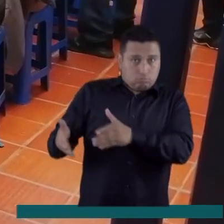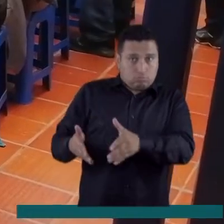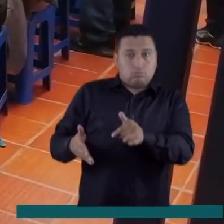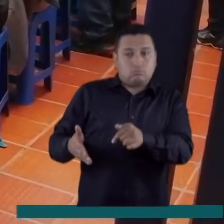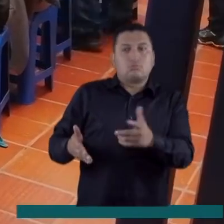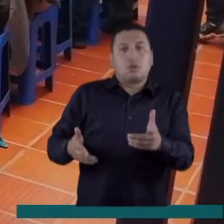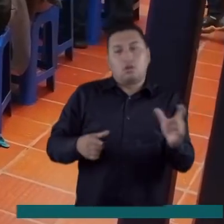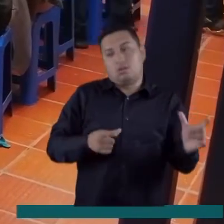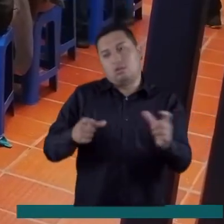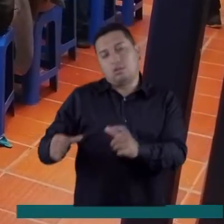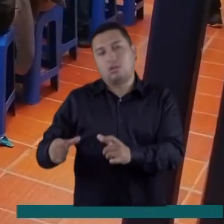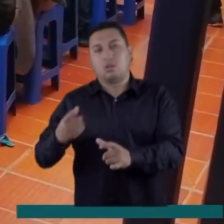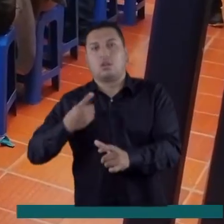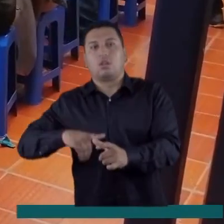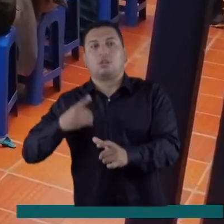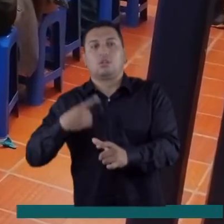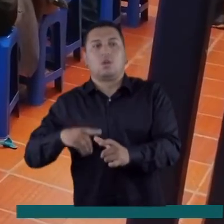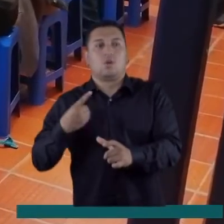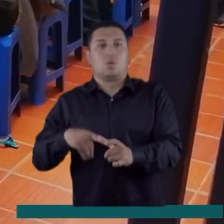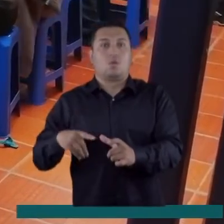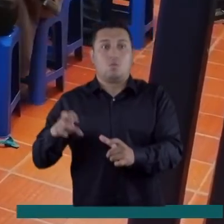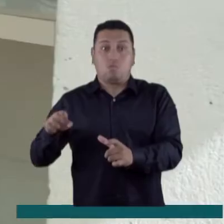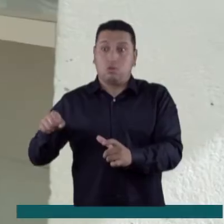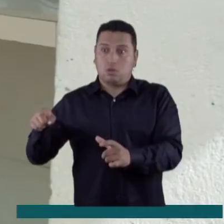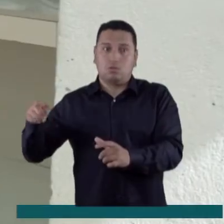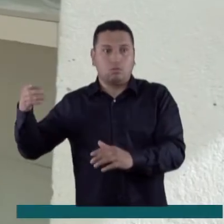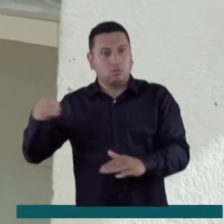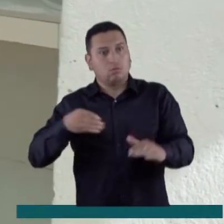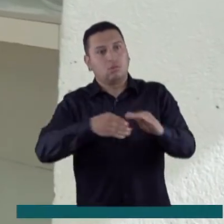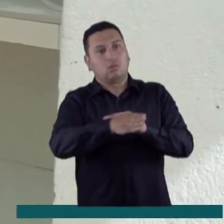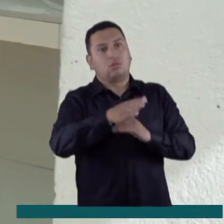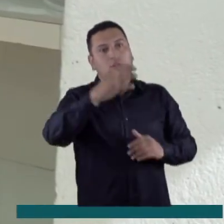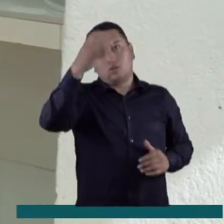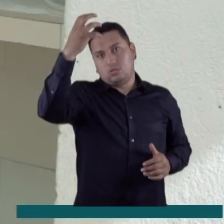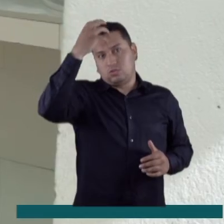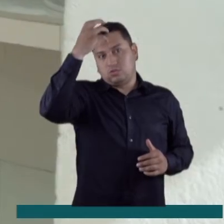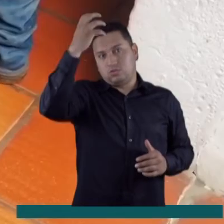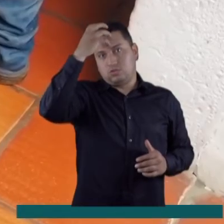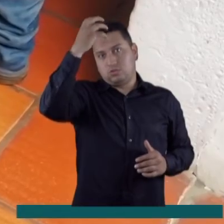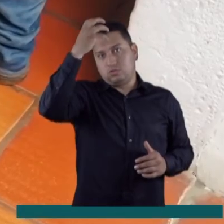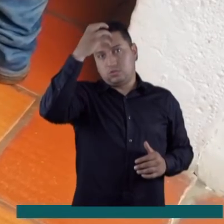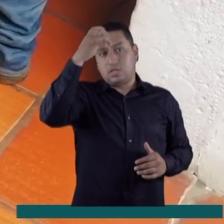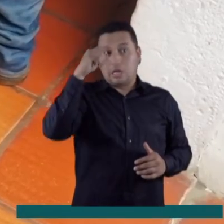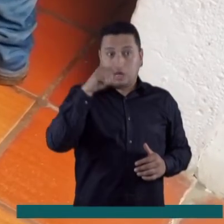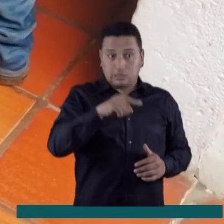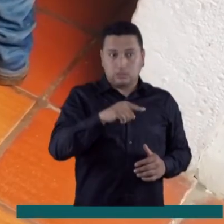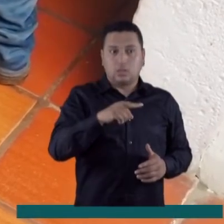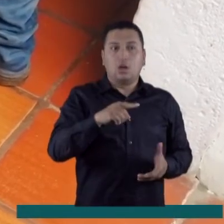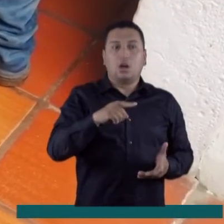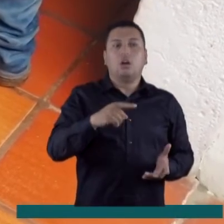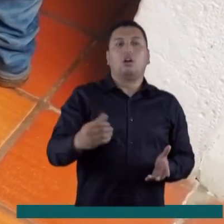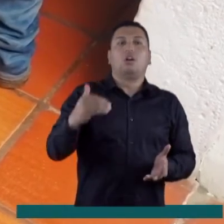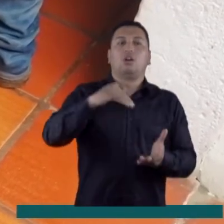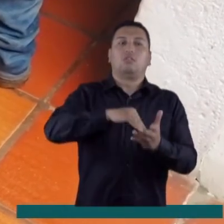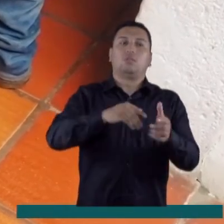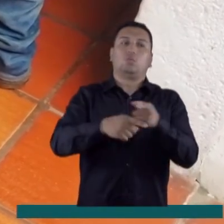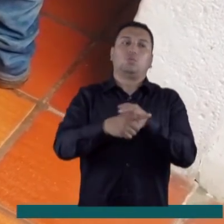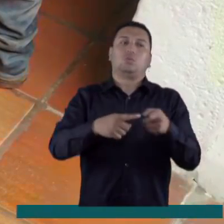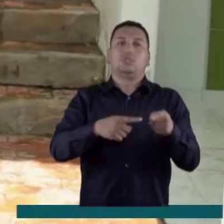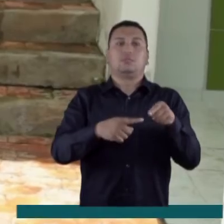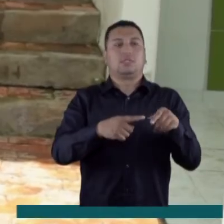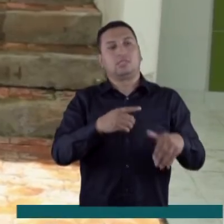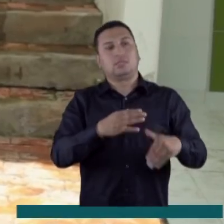llegan se sientan a la mesa y reciben el anhelado desayuno y quienes lo deseen pueden ducharse y así comenzar